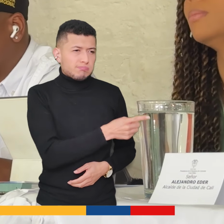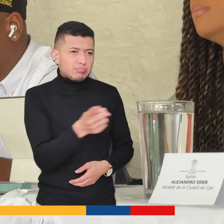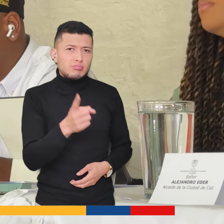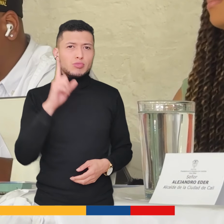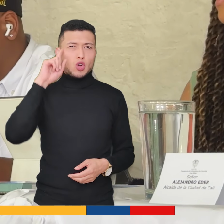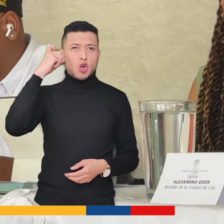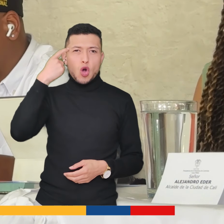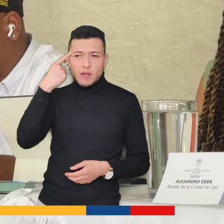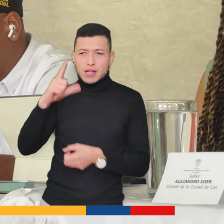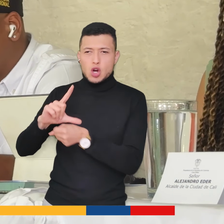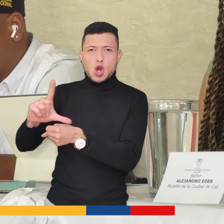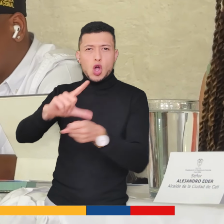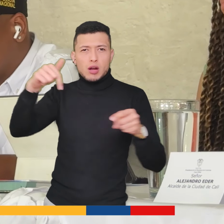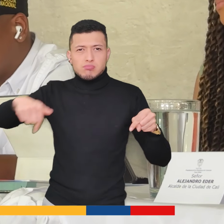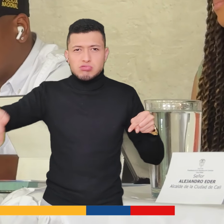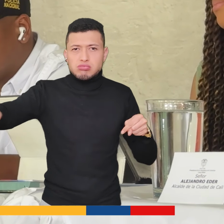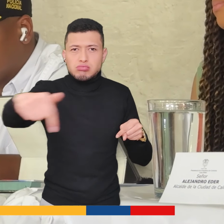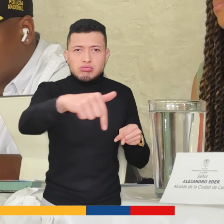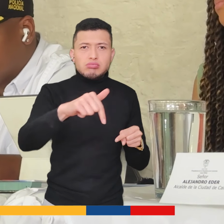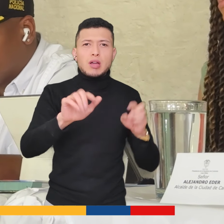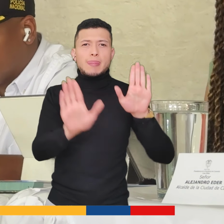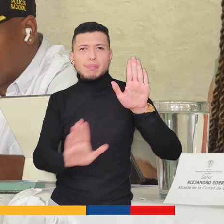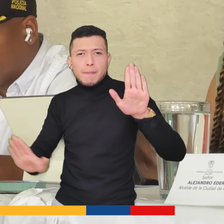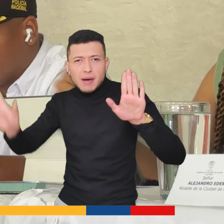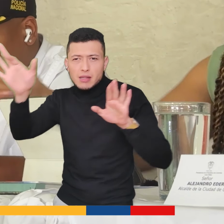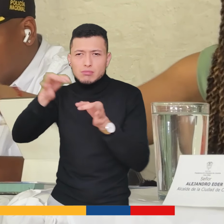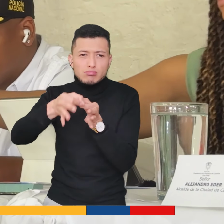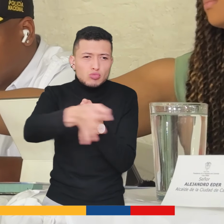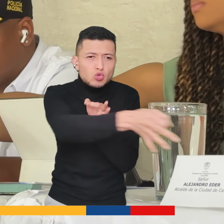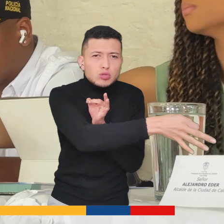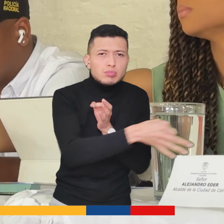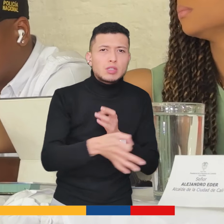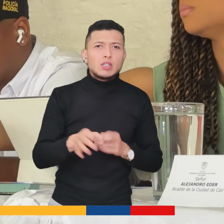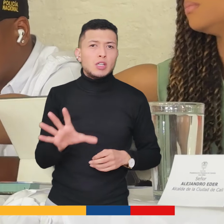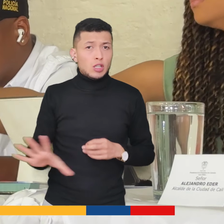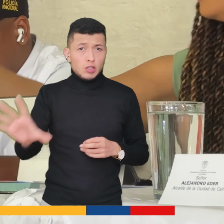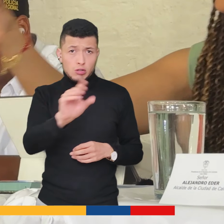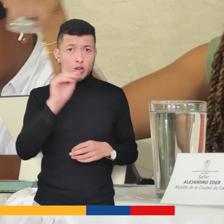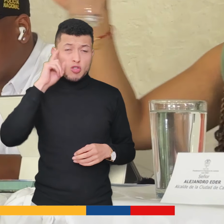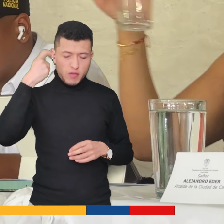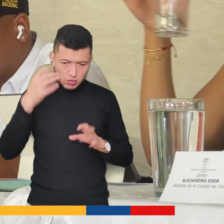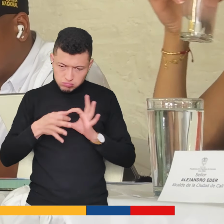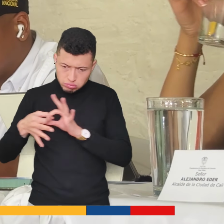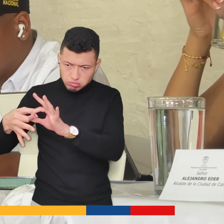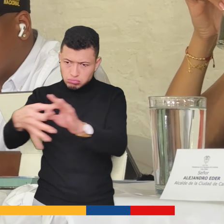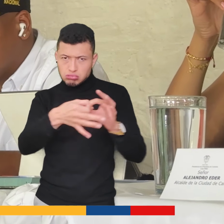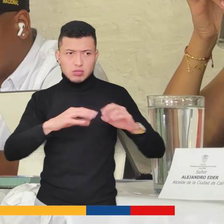los gobiernos locales y departamentales, que